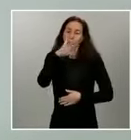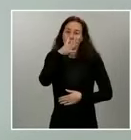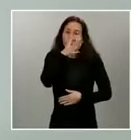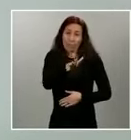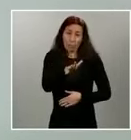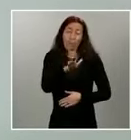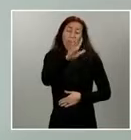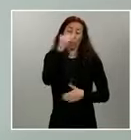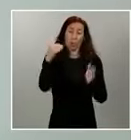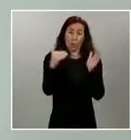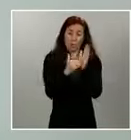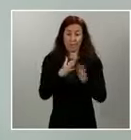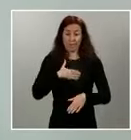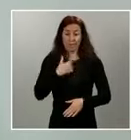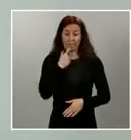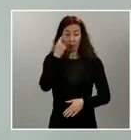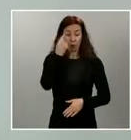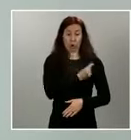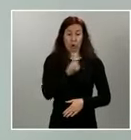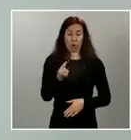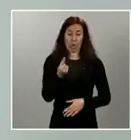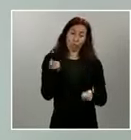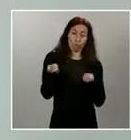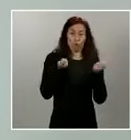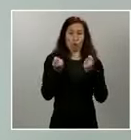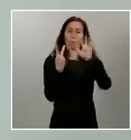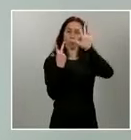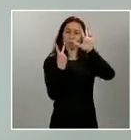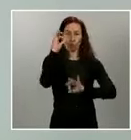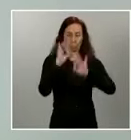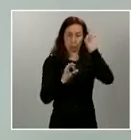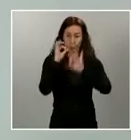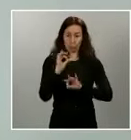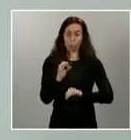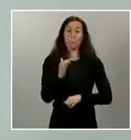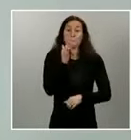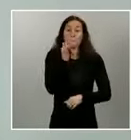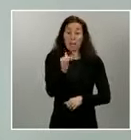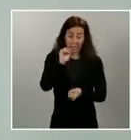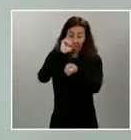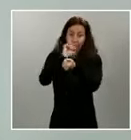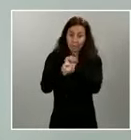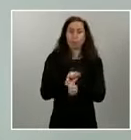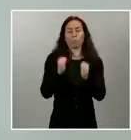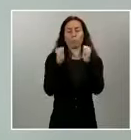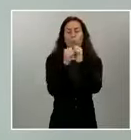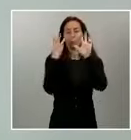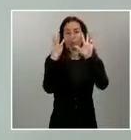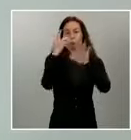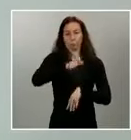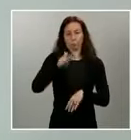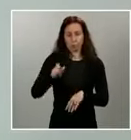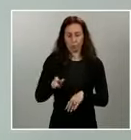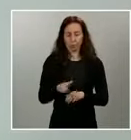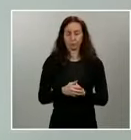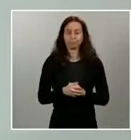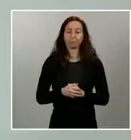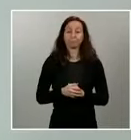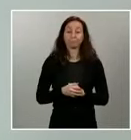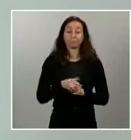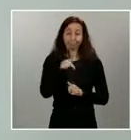del total de las personas controladas, y a la detención de 28 personas. A pesar de estas cifras, me gustaría